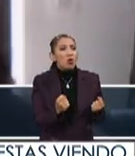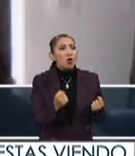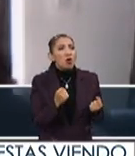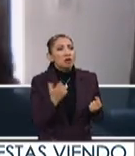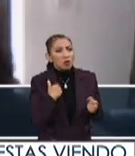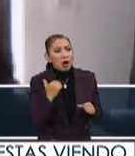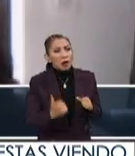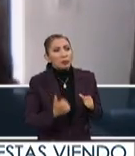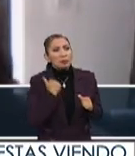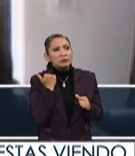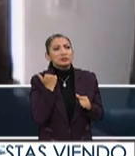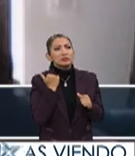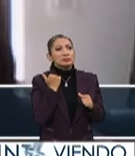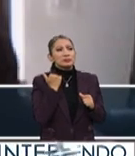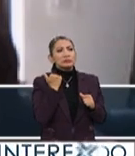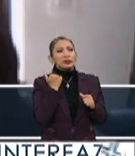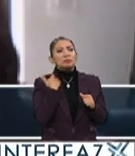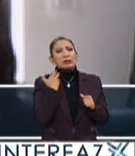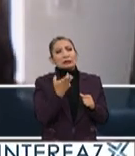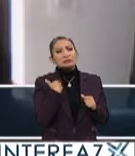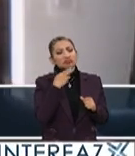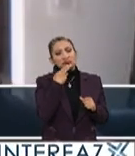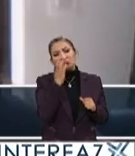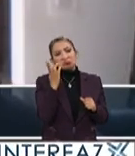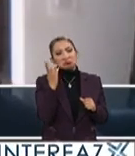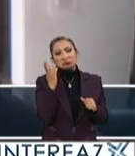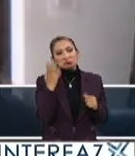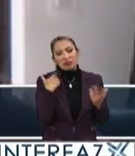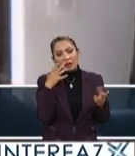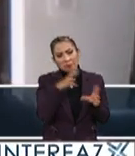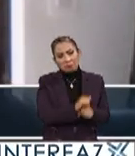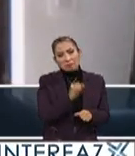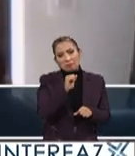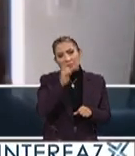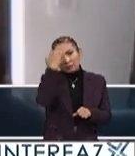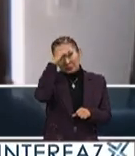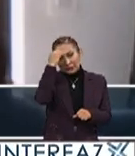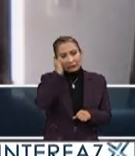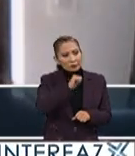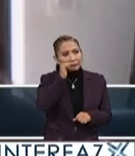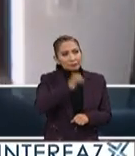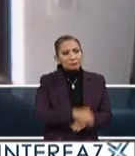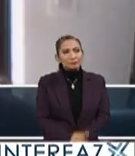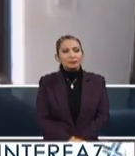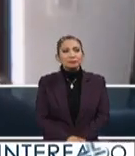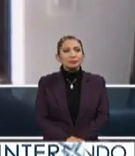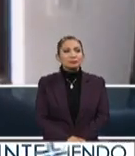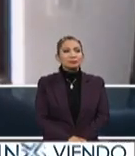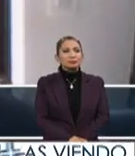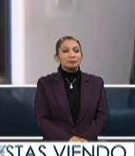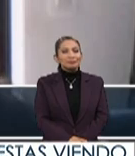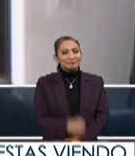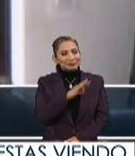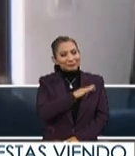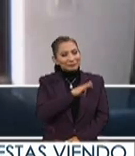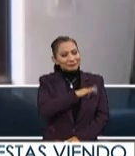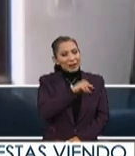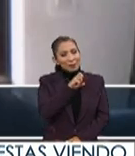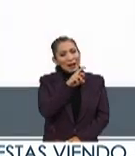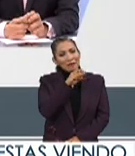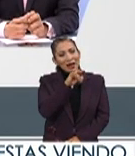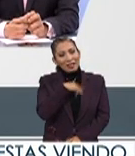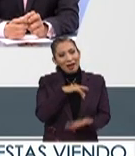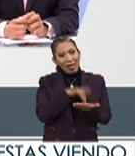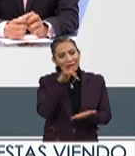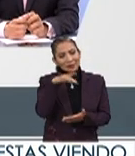voy a aprovechar, porque pues es atreverse y Sin duda. adquirir más experiencia siempre. Claro. Pues enhorabuena, María Fernanda,